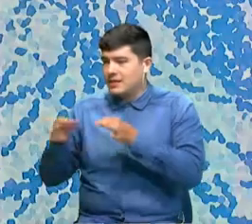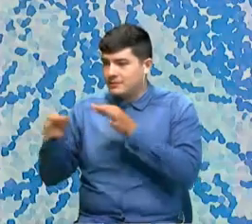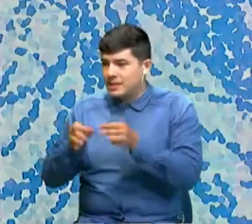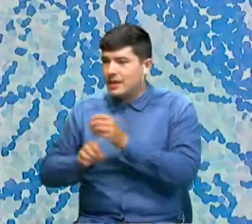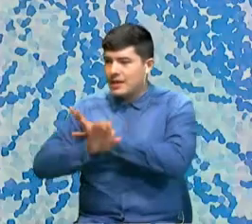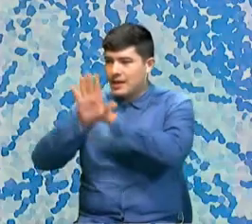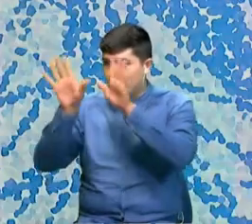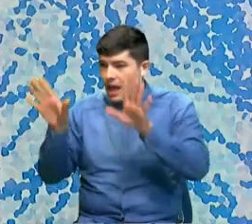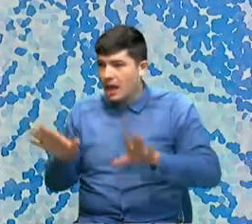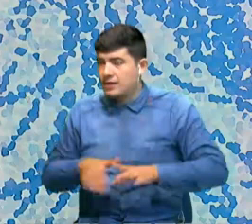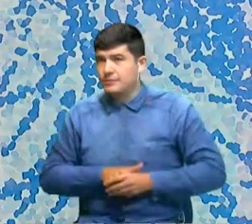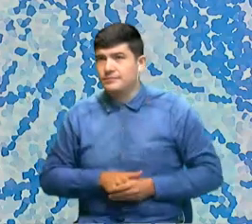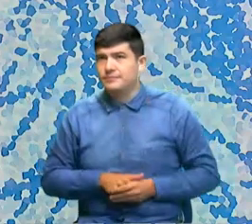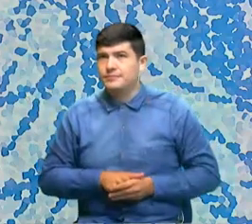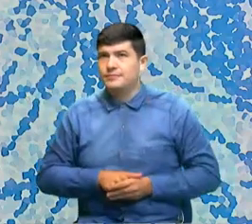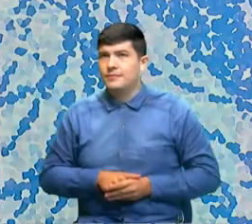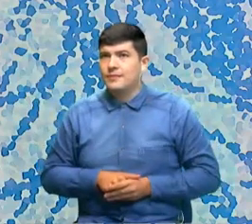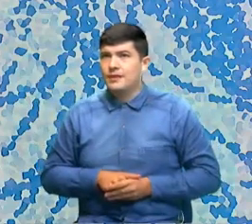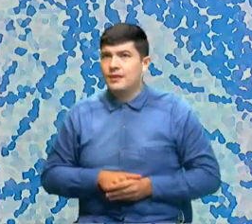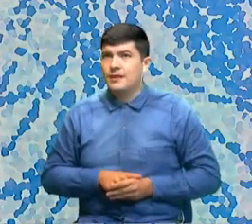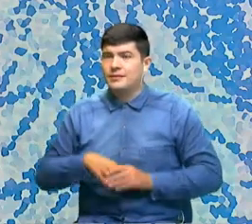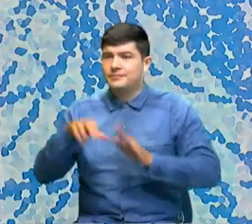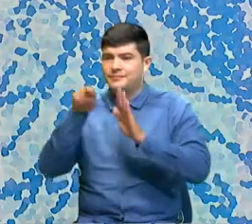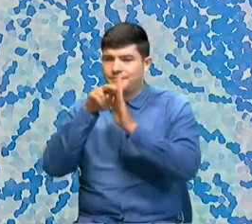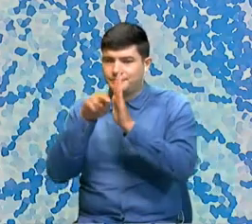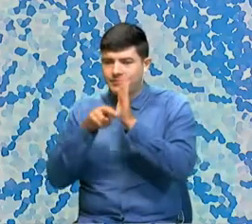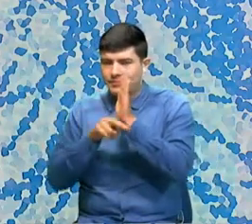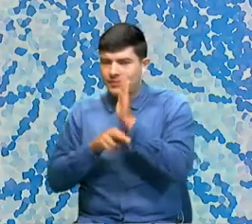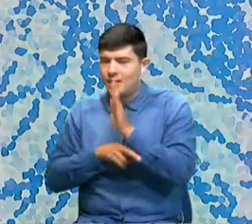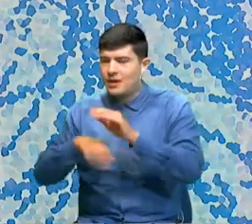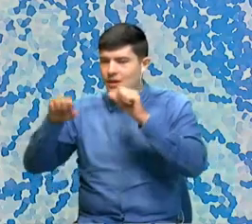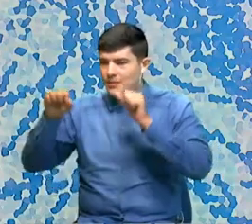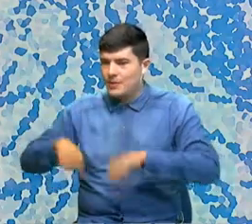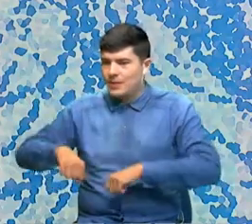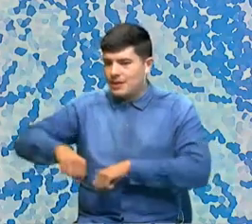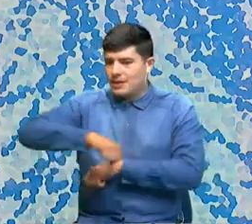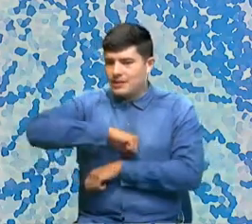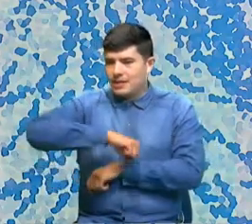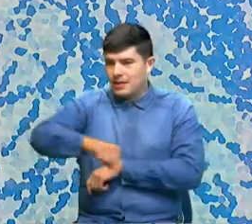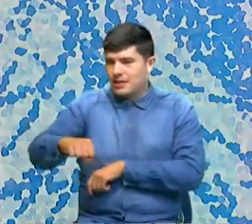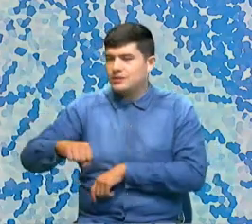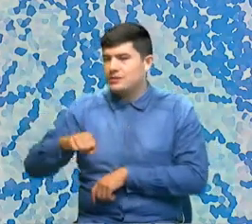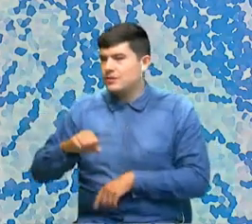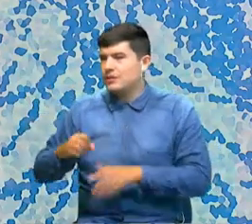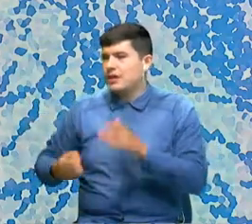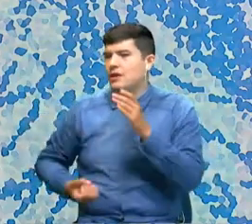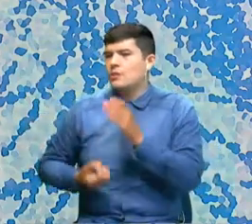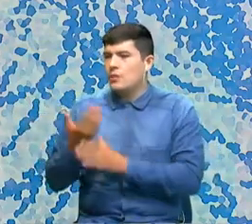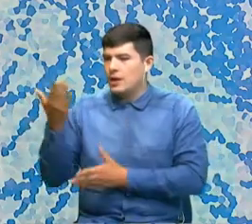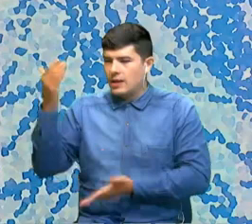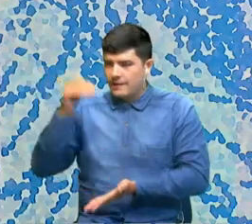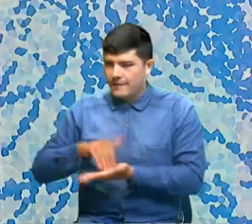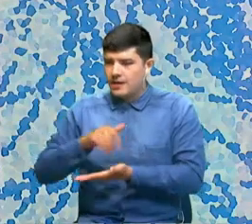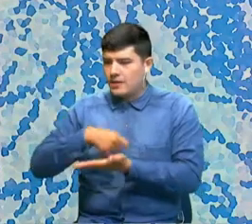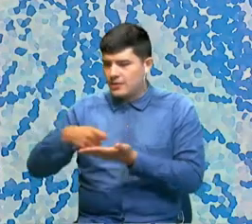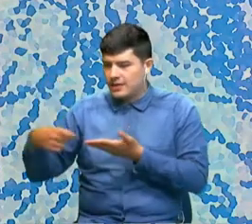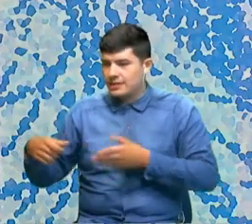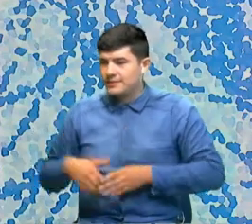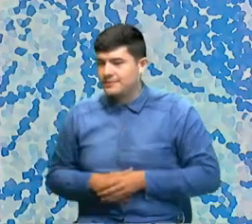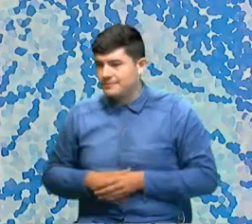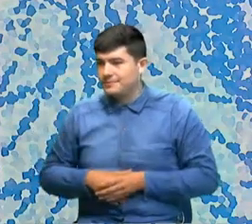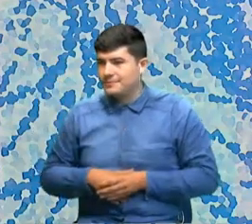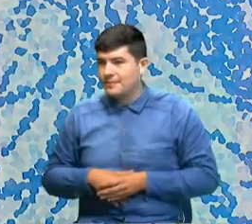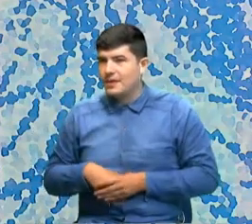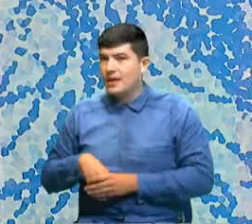clara unos requisitos para el derecho en un momento dado de renovación del contrato. Dentro de